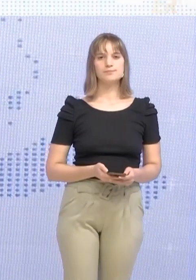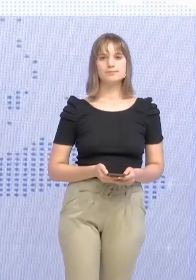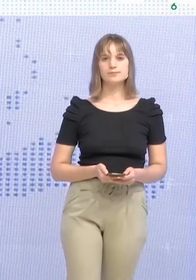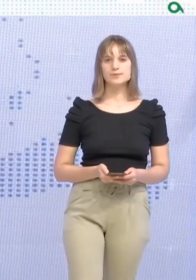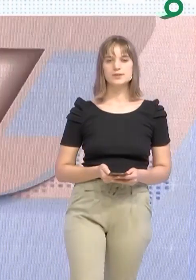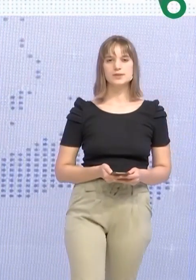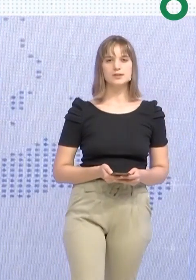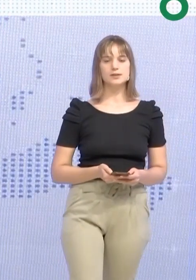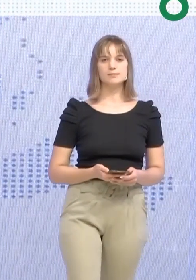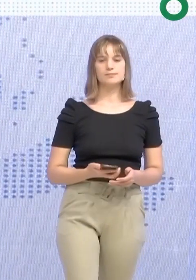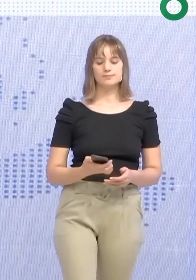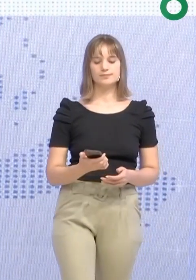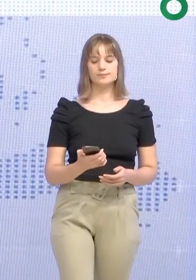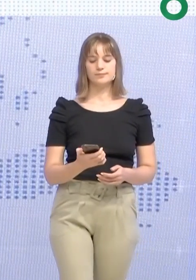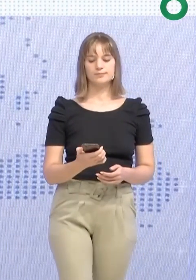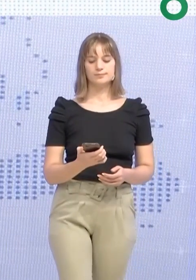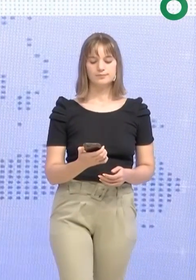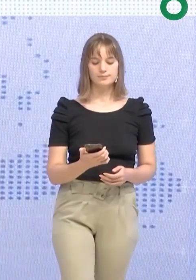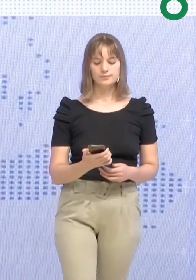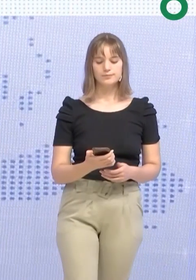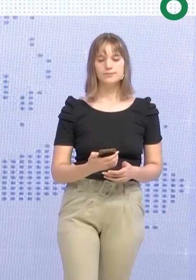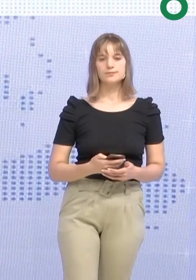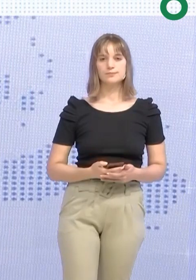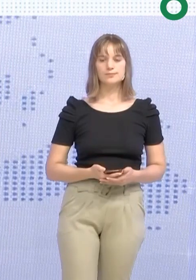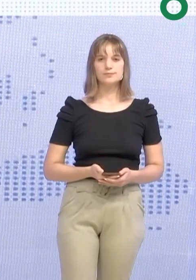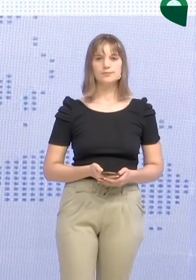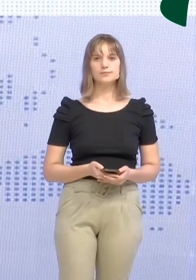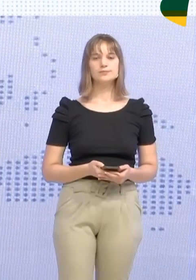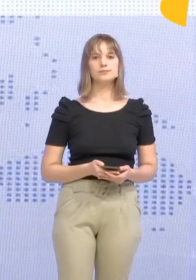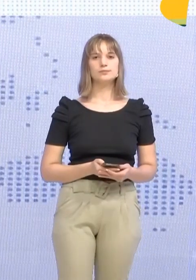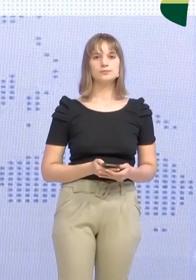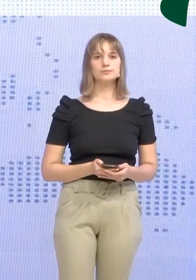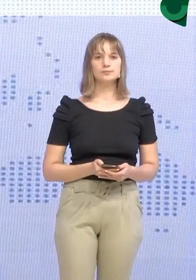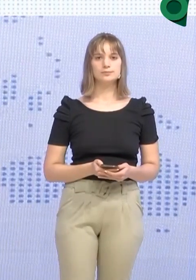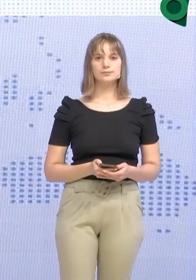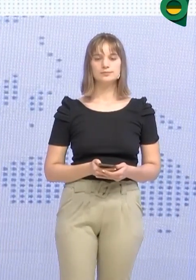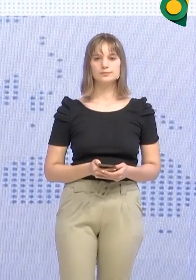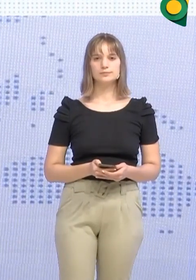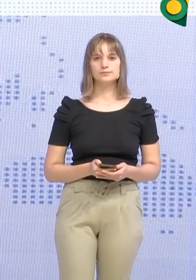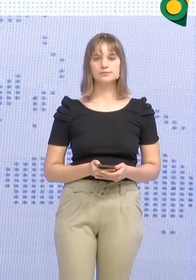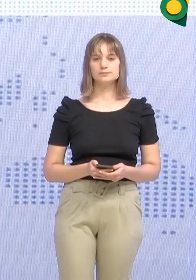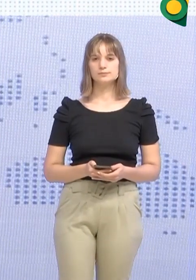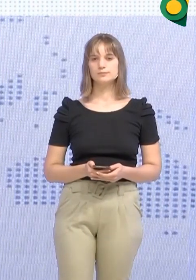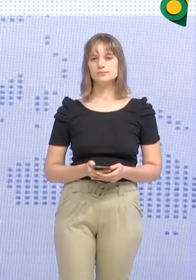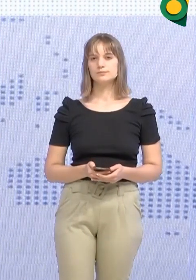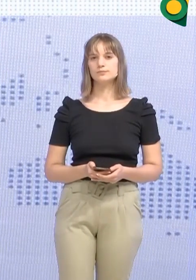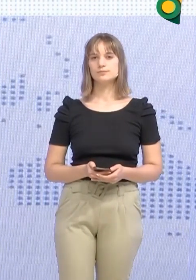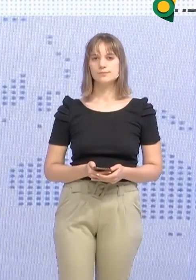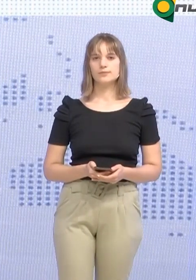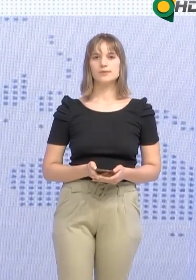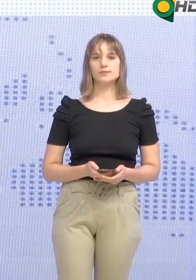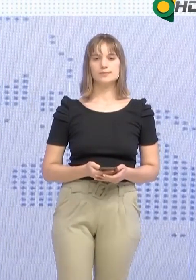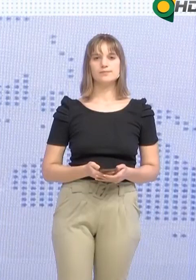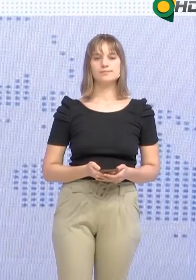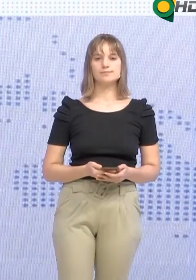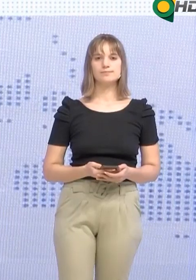piden para erradicar la queja por un ciberdelito o por un fraude económico, que el cliente haga la denuncia policial.